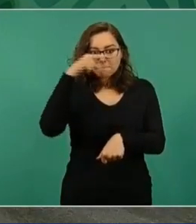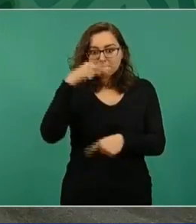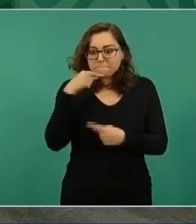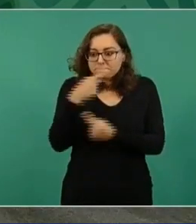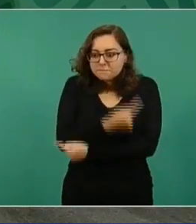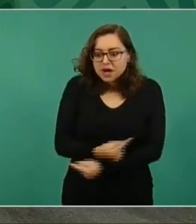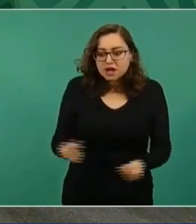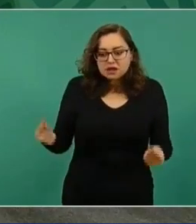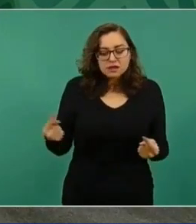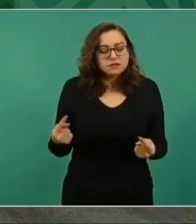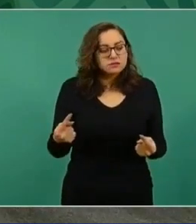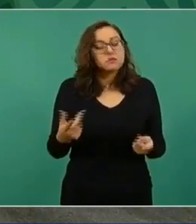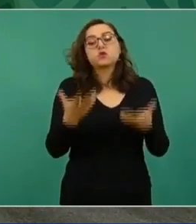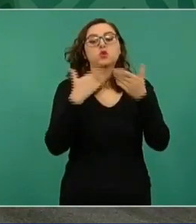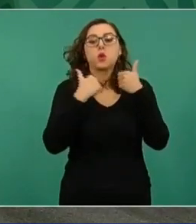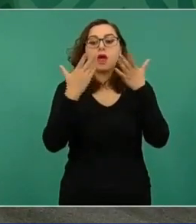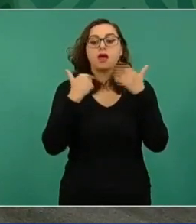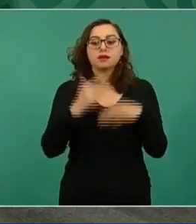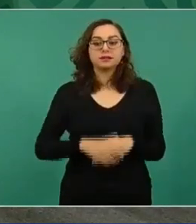No hay